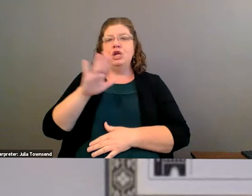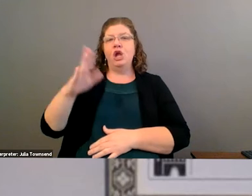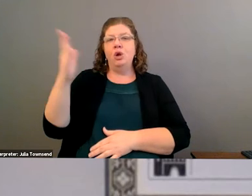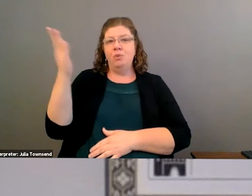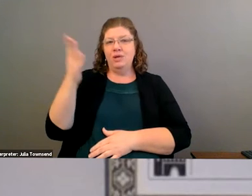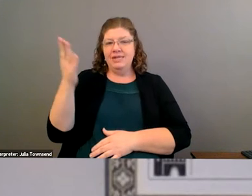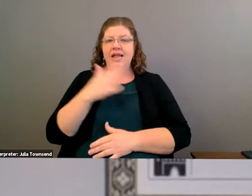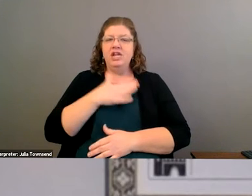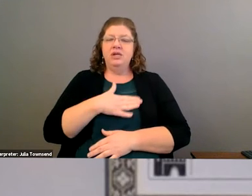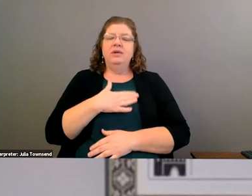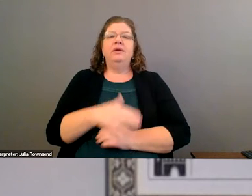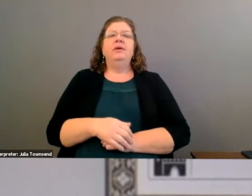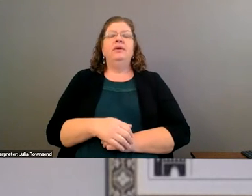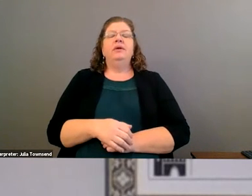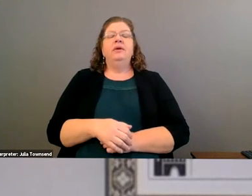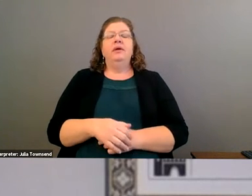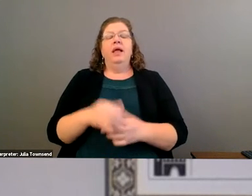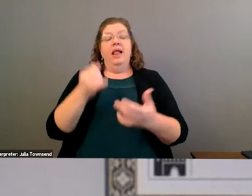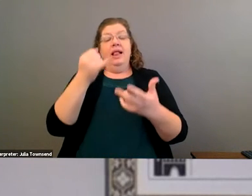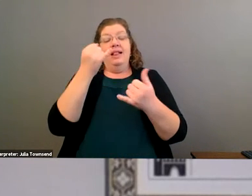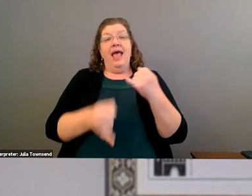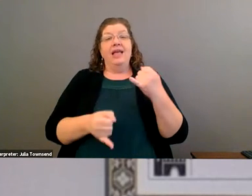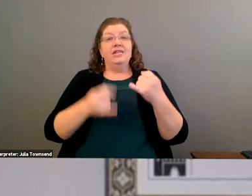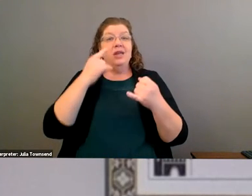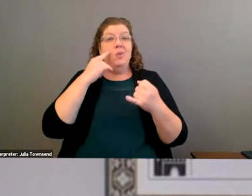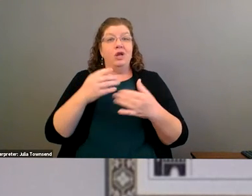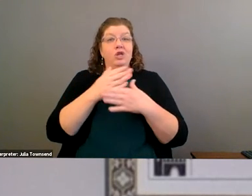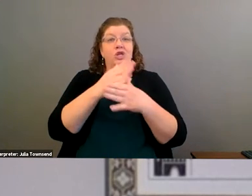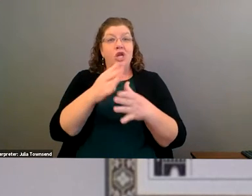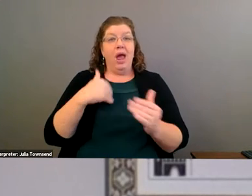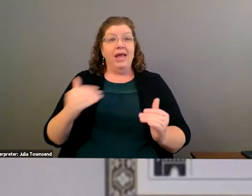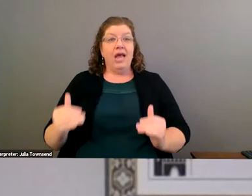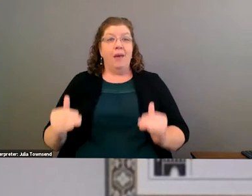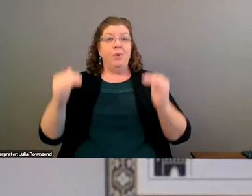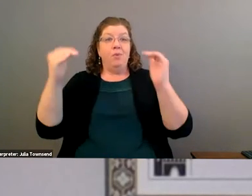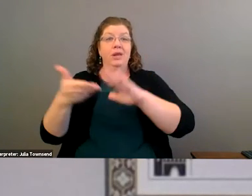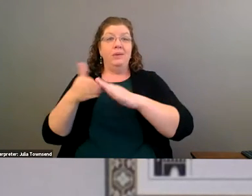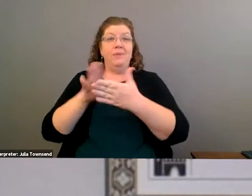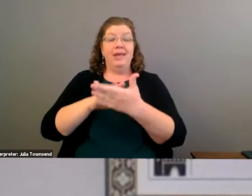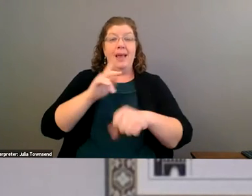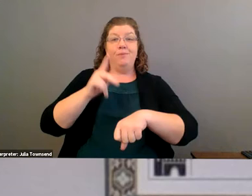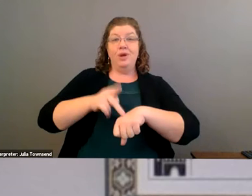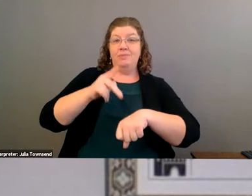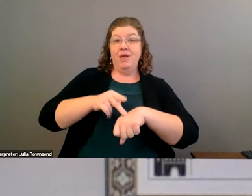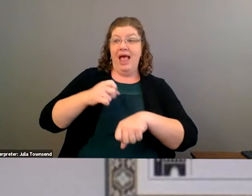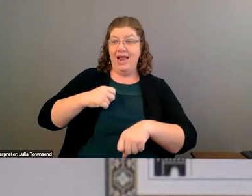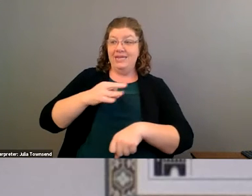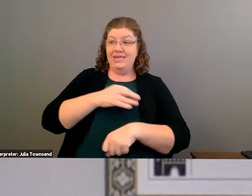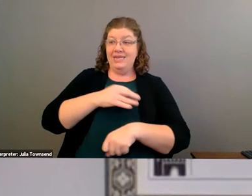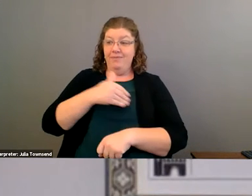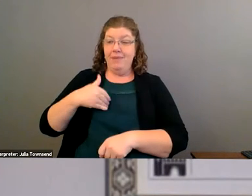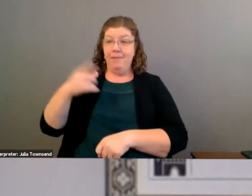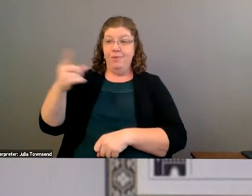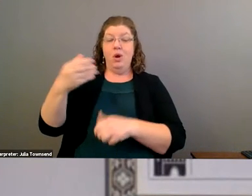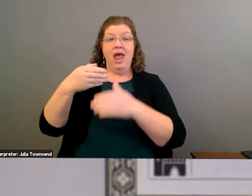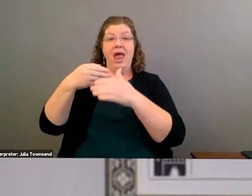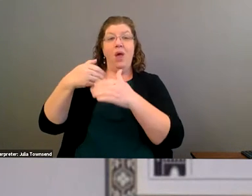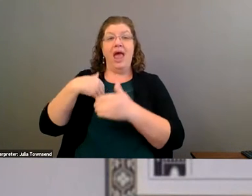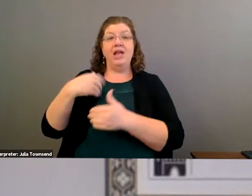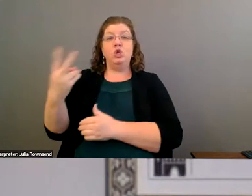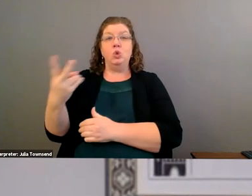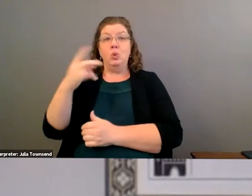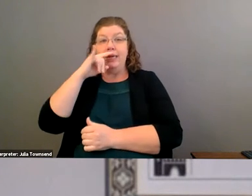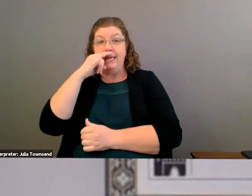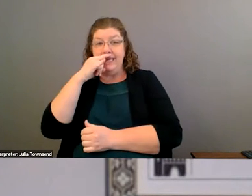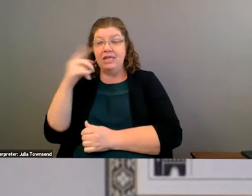las grietas. Así que gracias por su presentación. Y finalmente, quiero compartir que me ascendieron a directora. Tengo un miembro del personal quien tiene dos niños, quienes